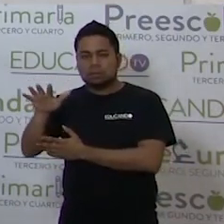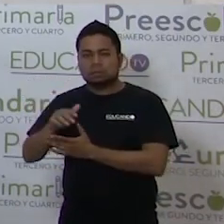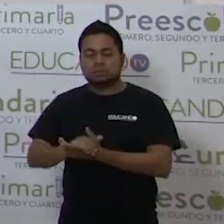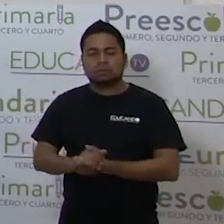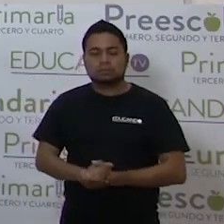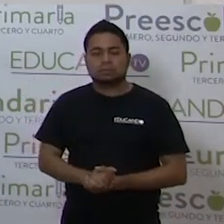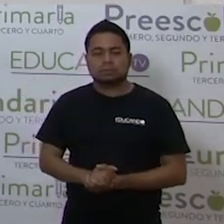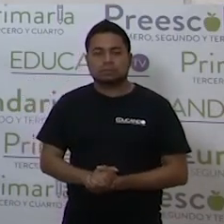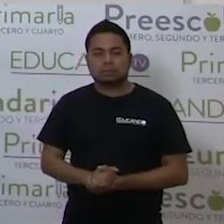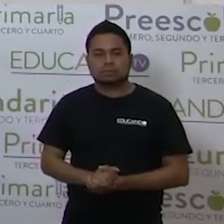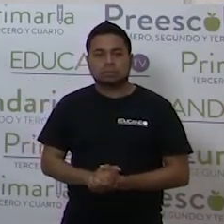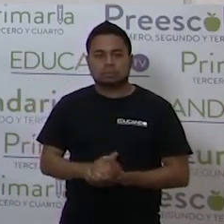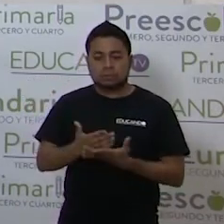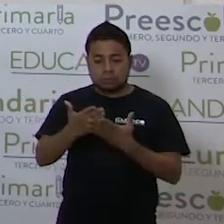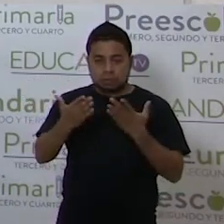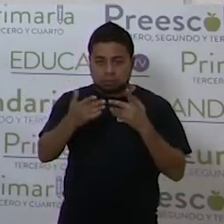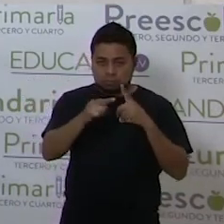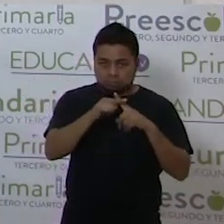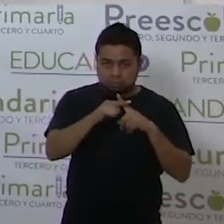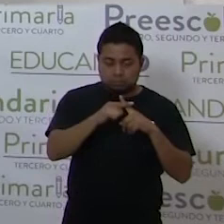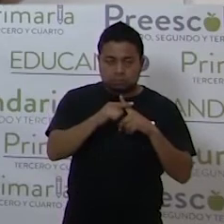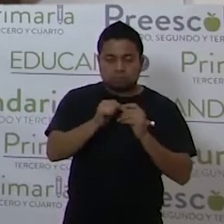y multiplicamos